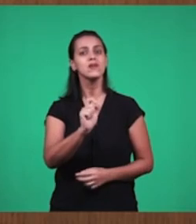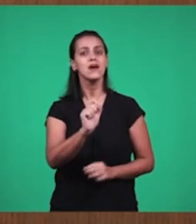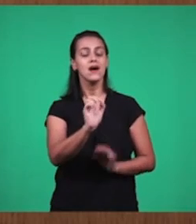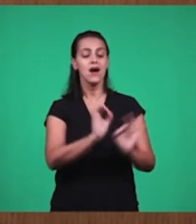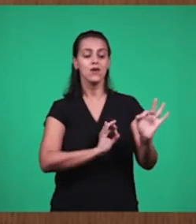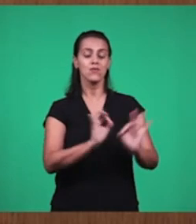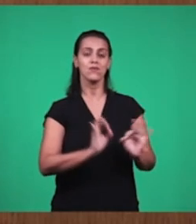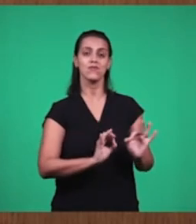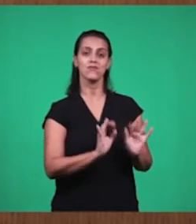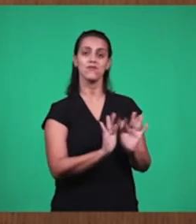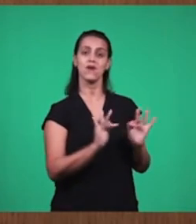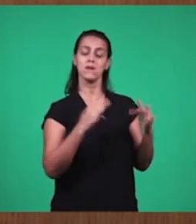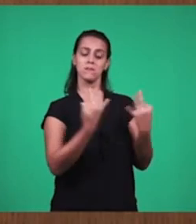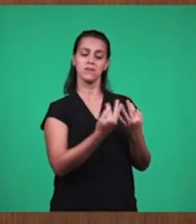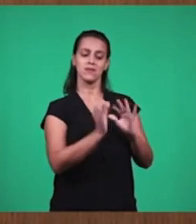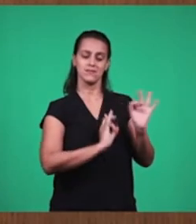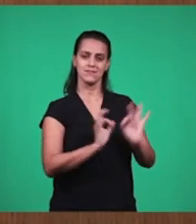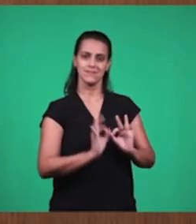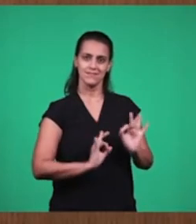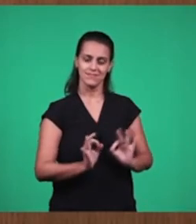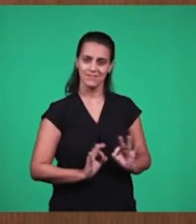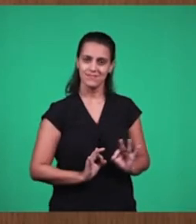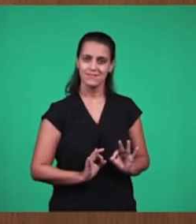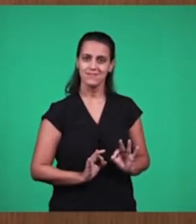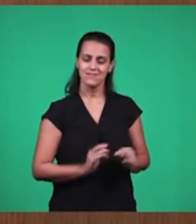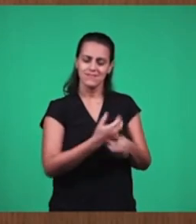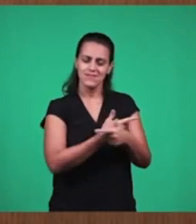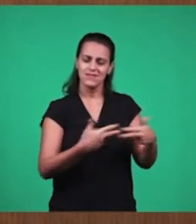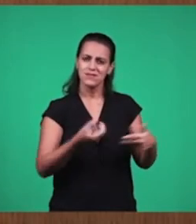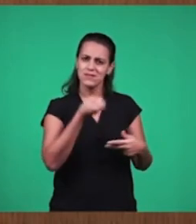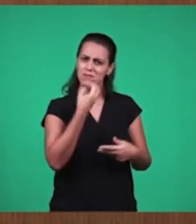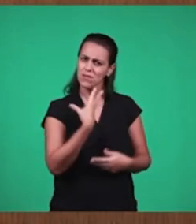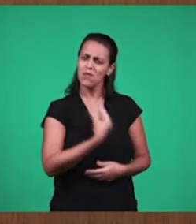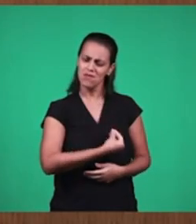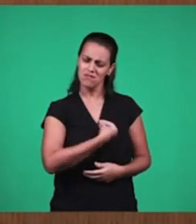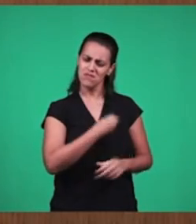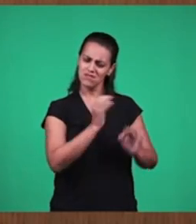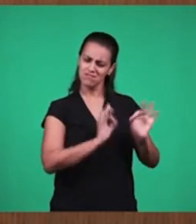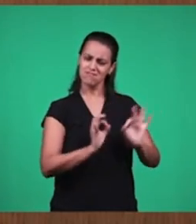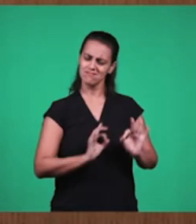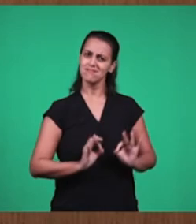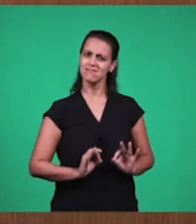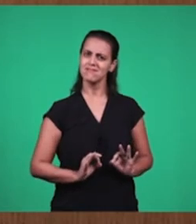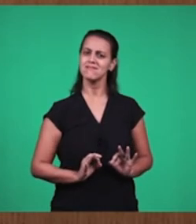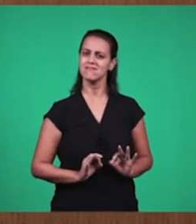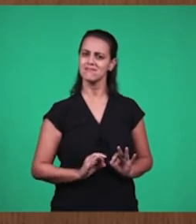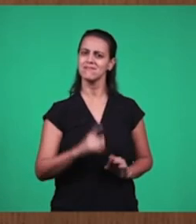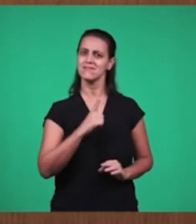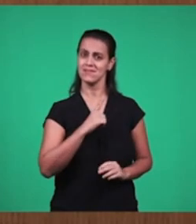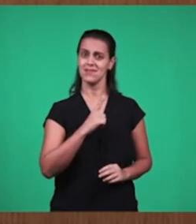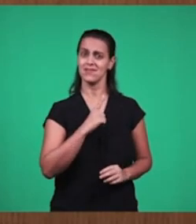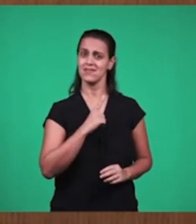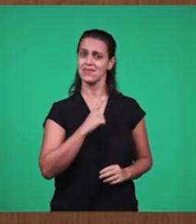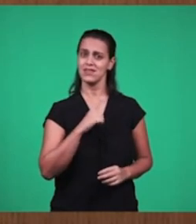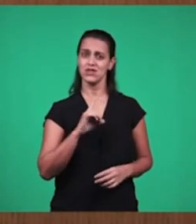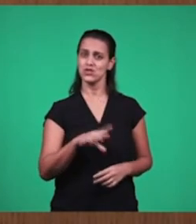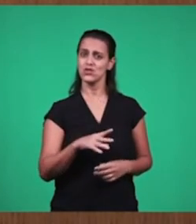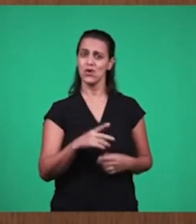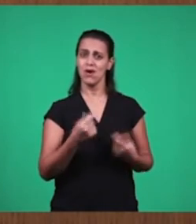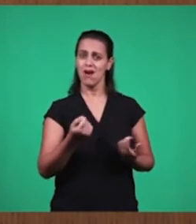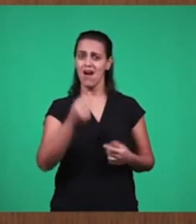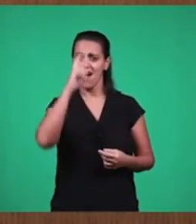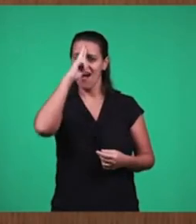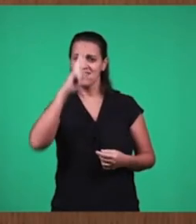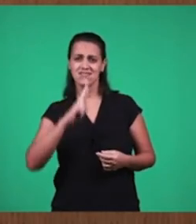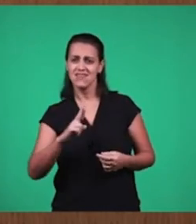la organización de una familia. Los beneficios de la vida organizada no solo respalda un